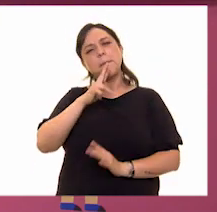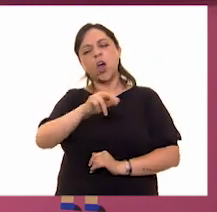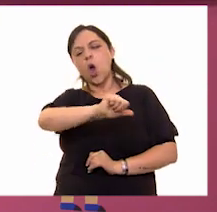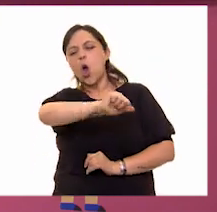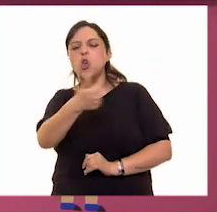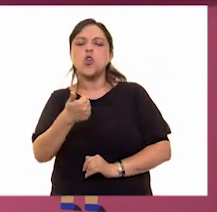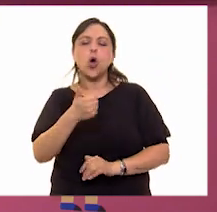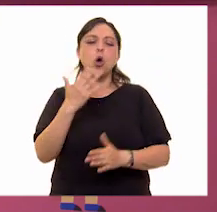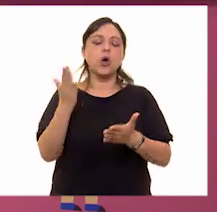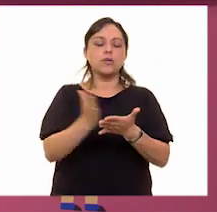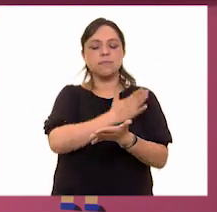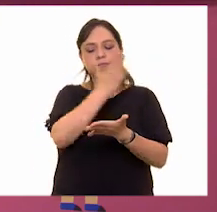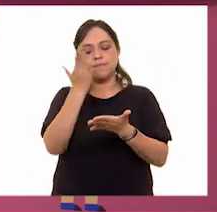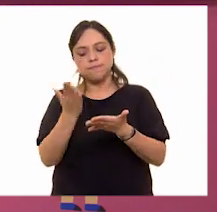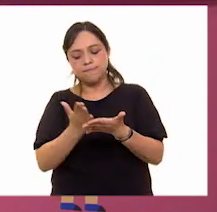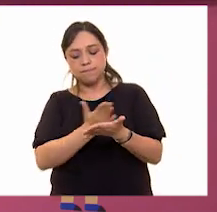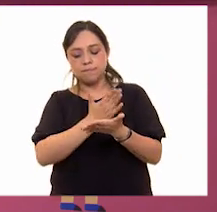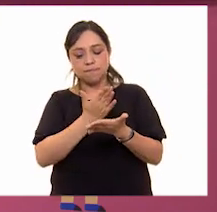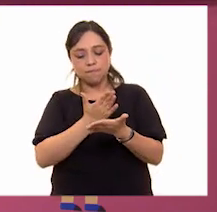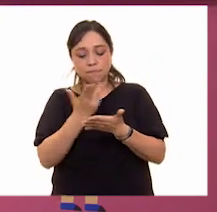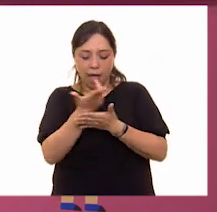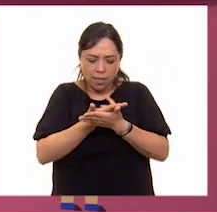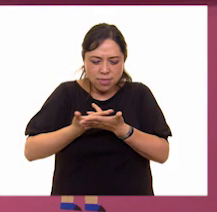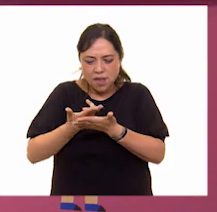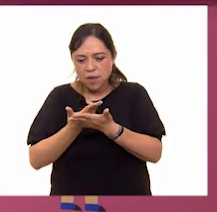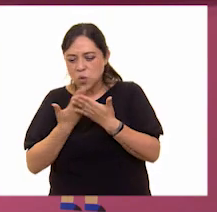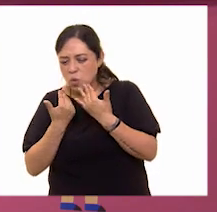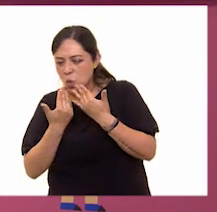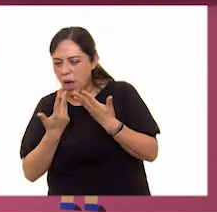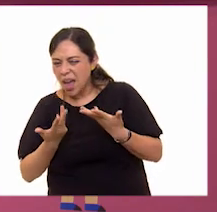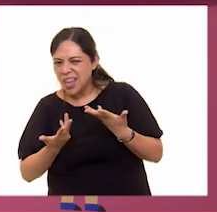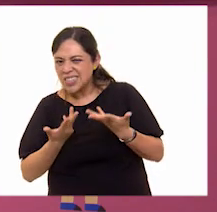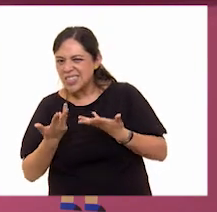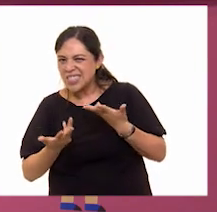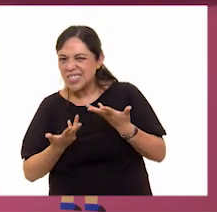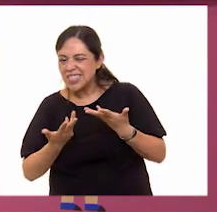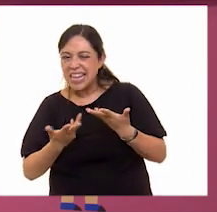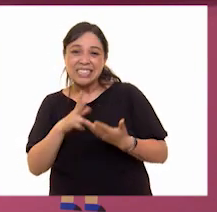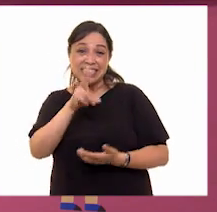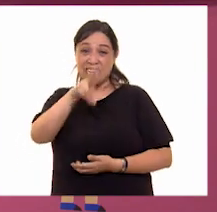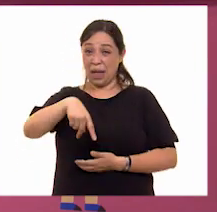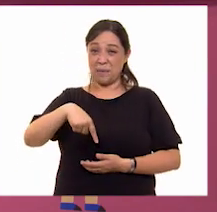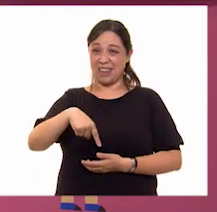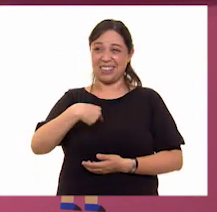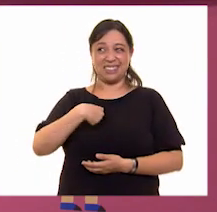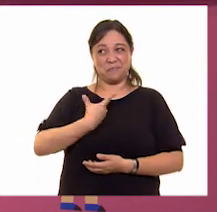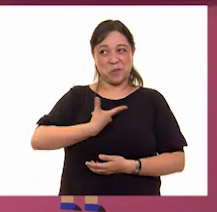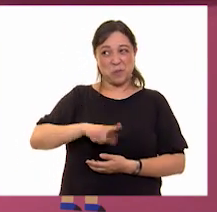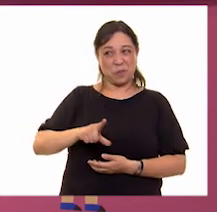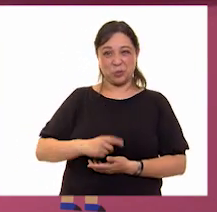otro. Y si no tienen monitos o dibujitos, pues la verdad no me gustan.